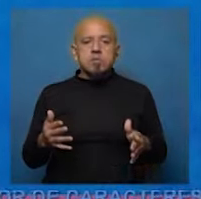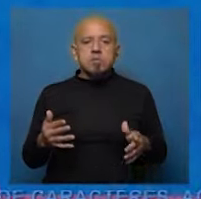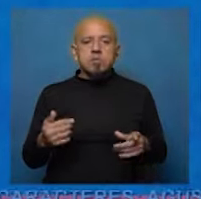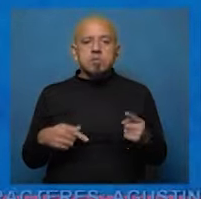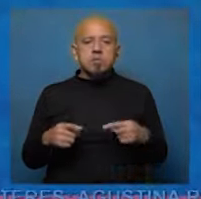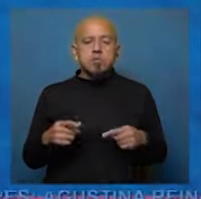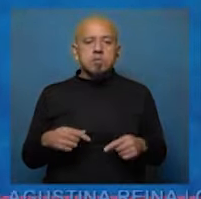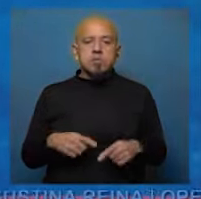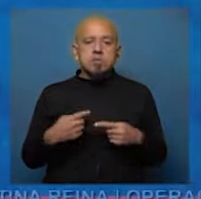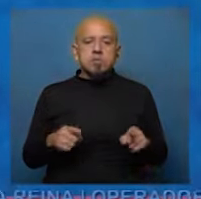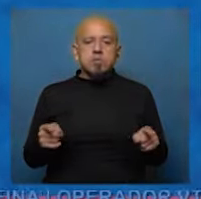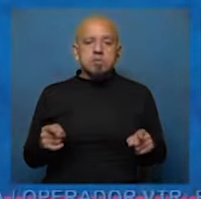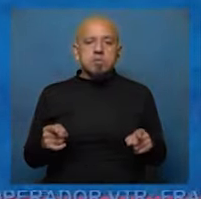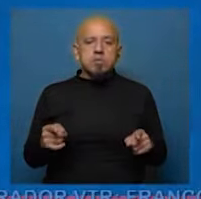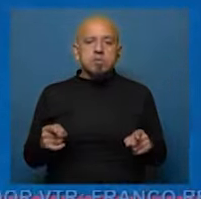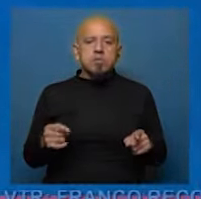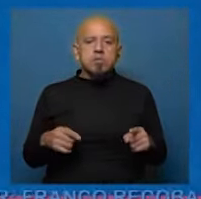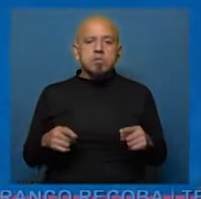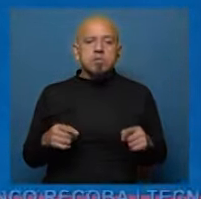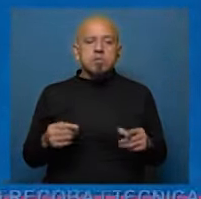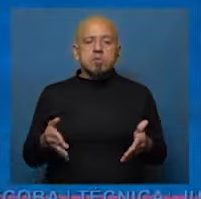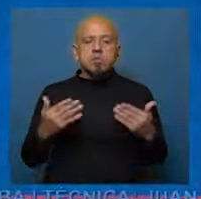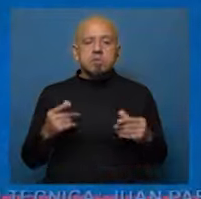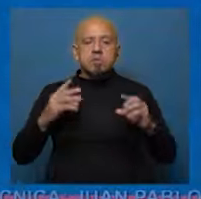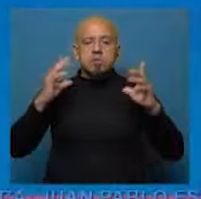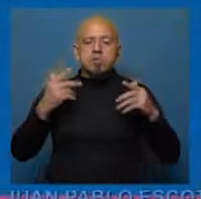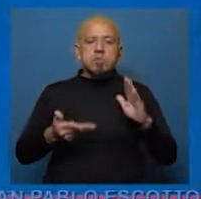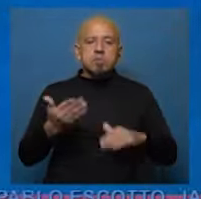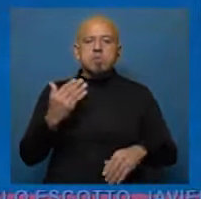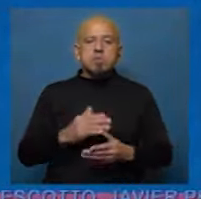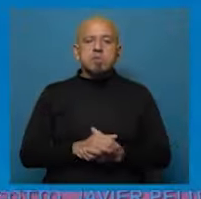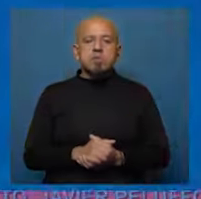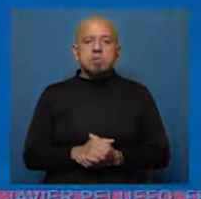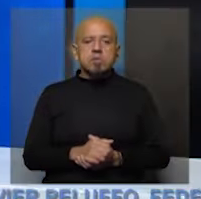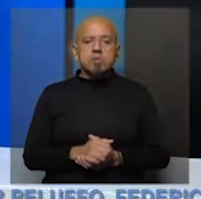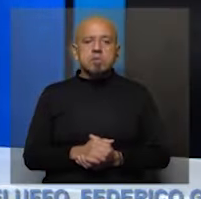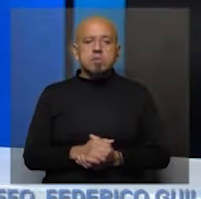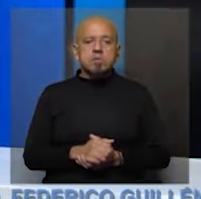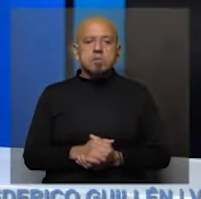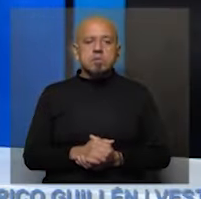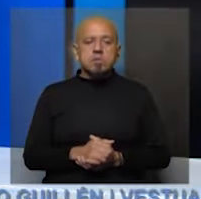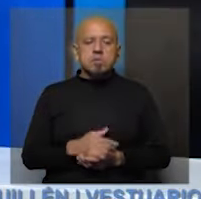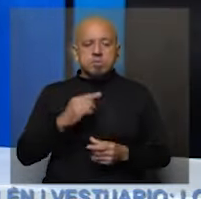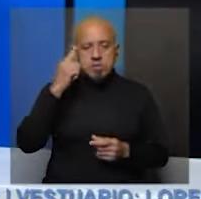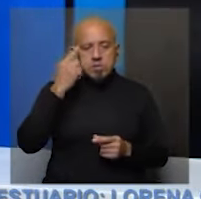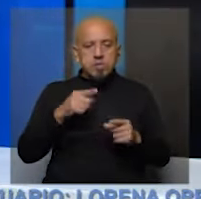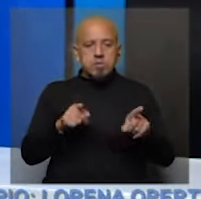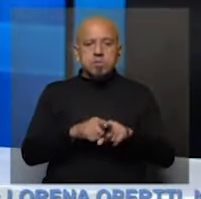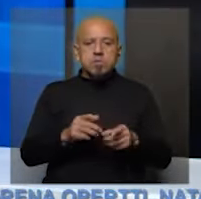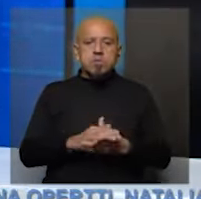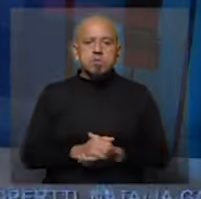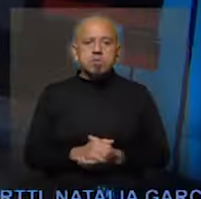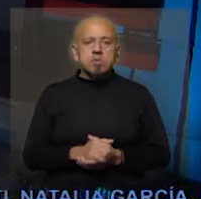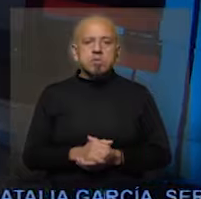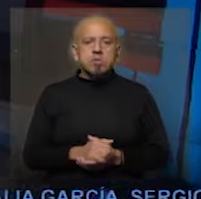Exactamente lo contrario este la violencia se potencia este rosmar compartís Esa visión también Sí sí